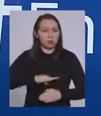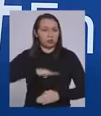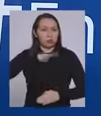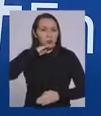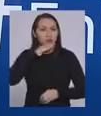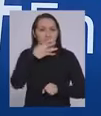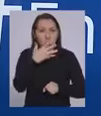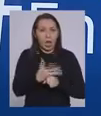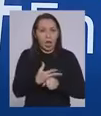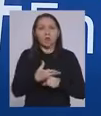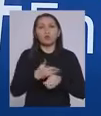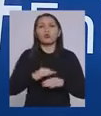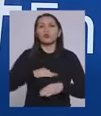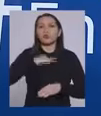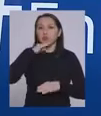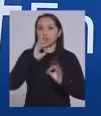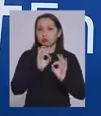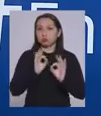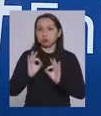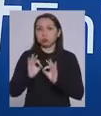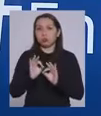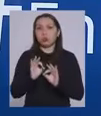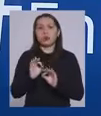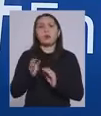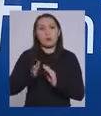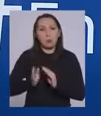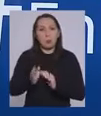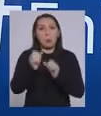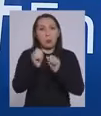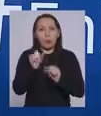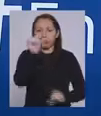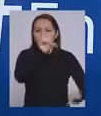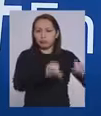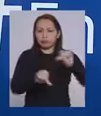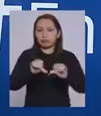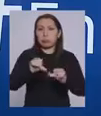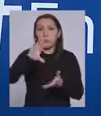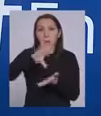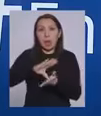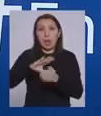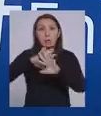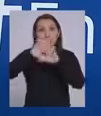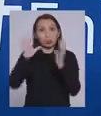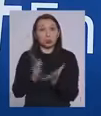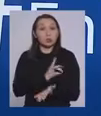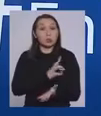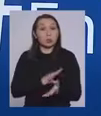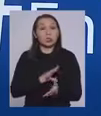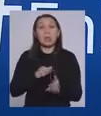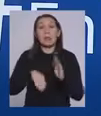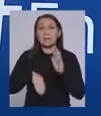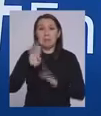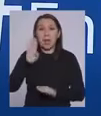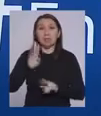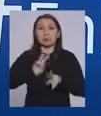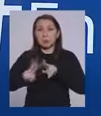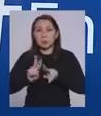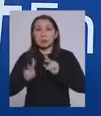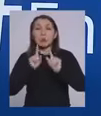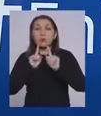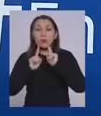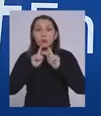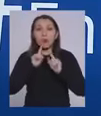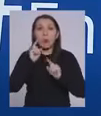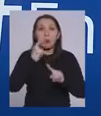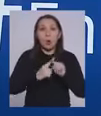precavidos en tener una cantidad de stock que nos ha permitido ser uno de los países del mundo que más test por habitante realiza. Y es